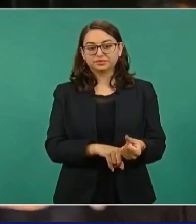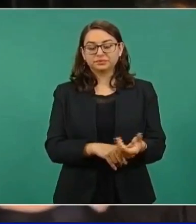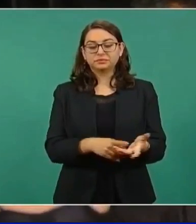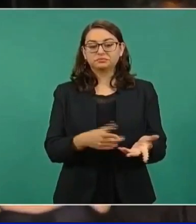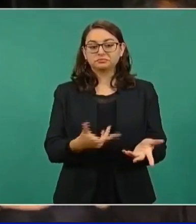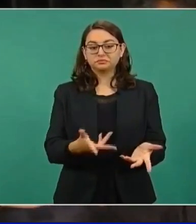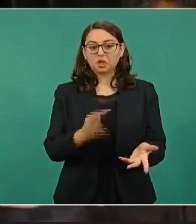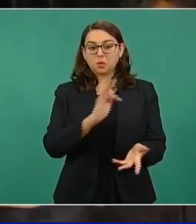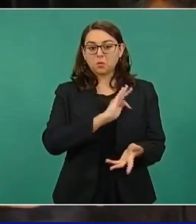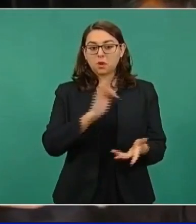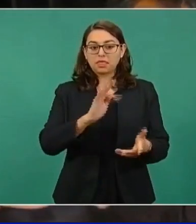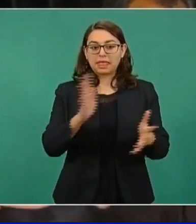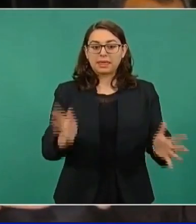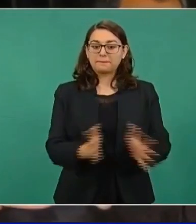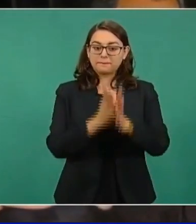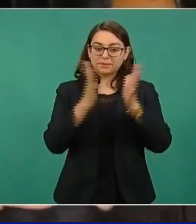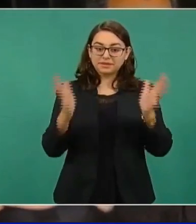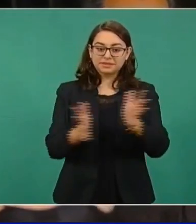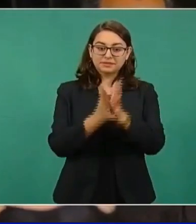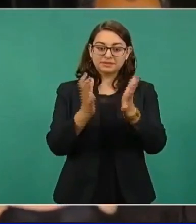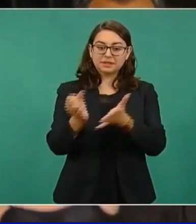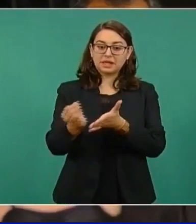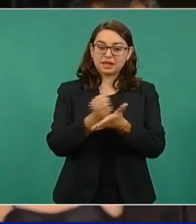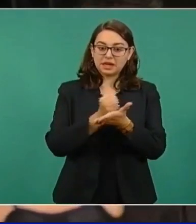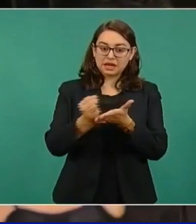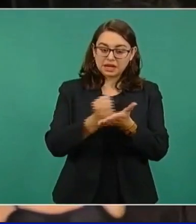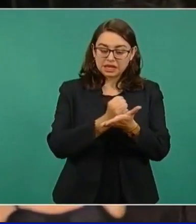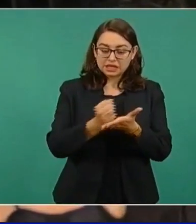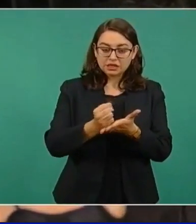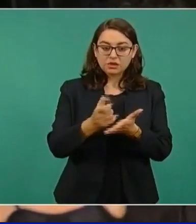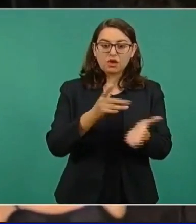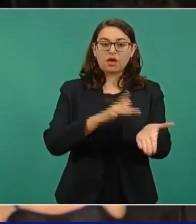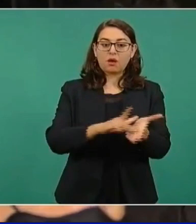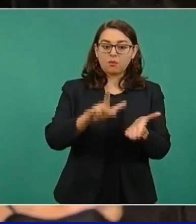apoyos para las 14